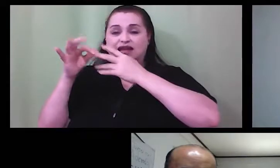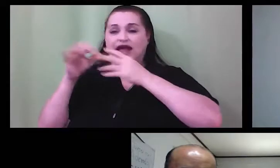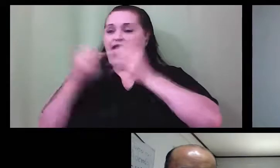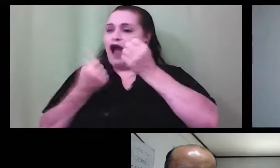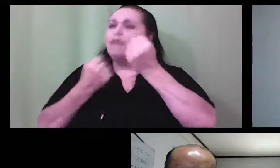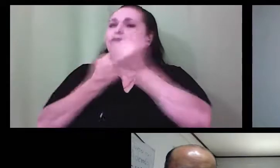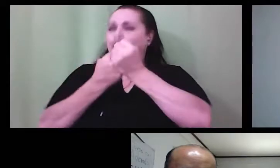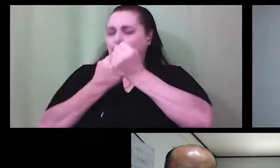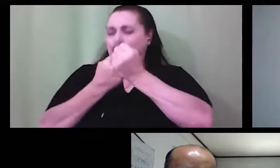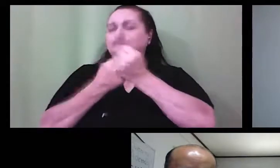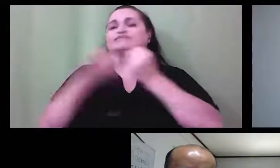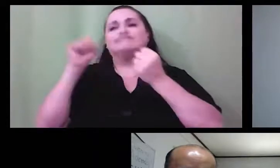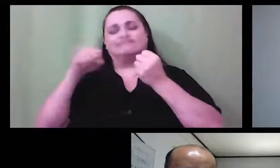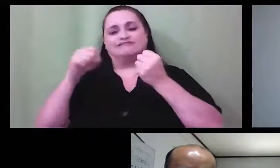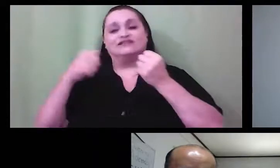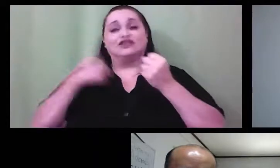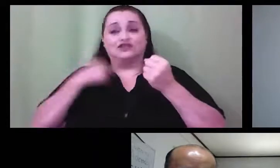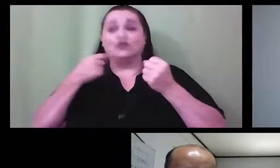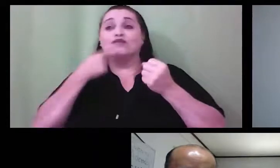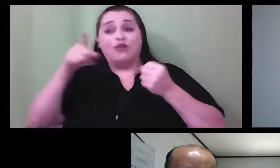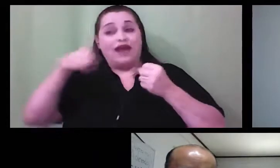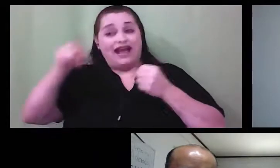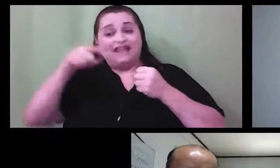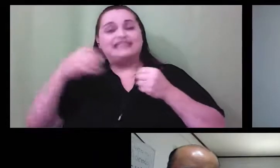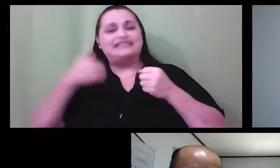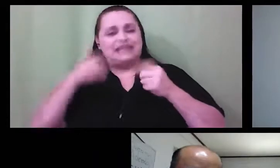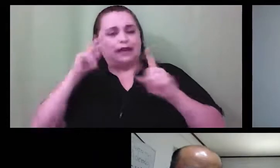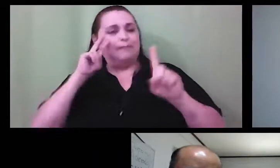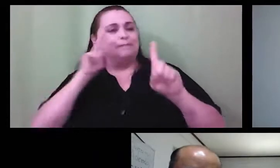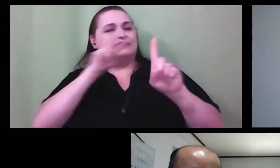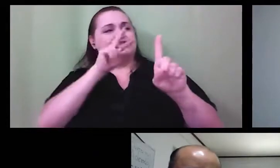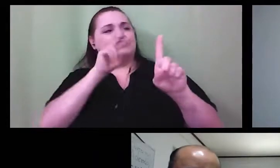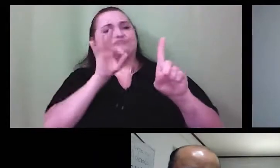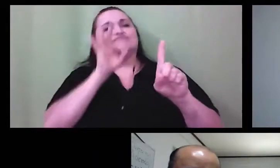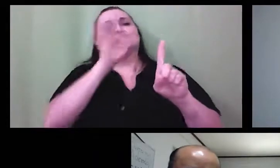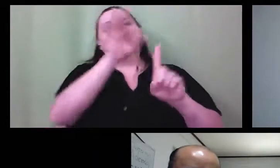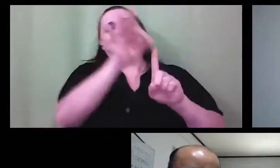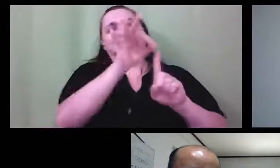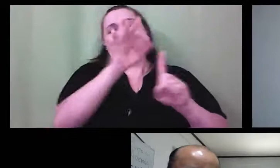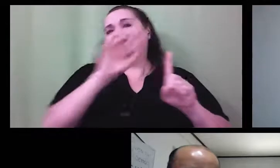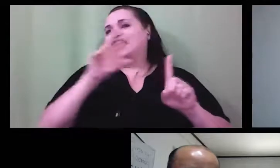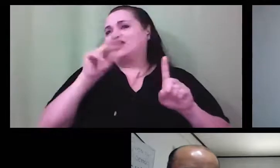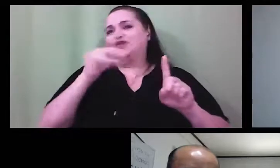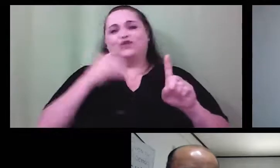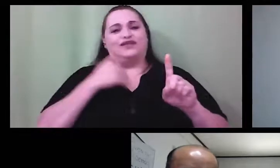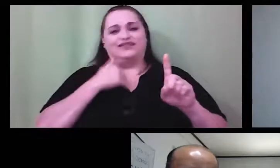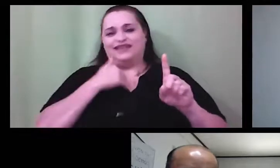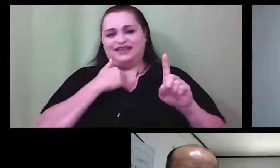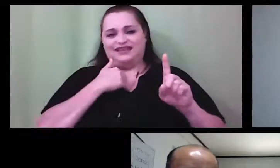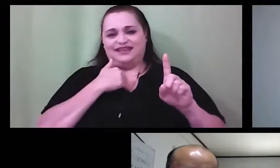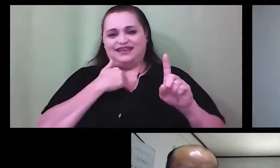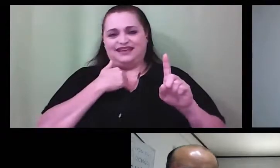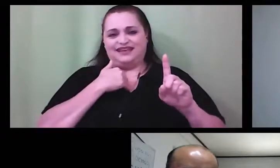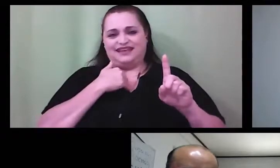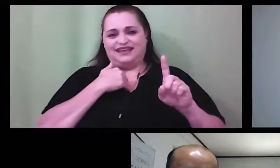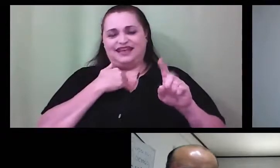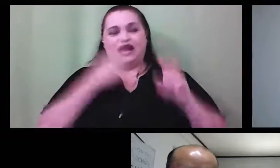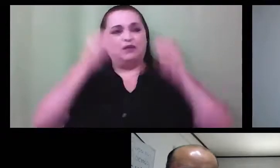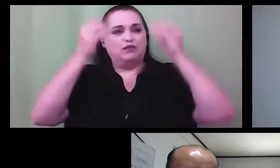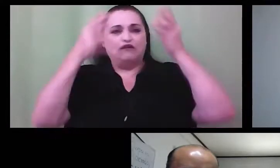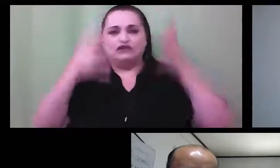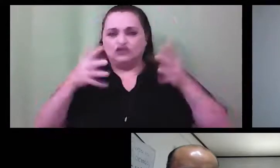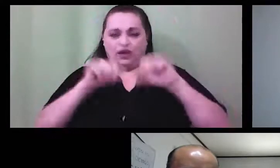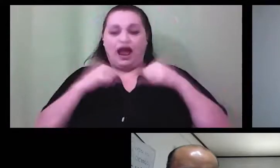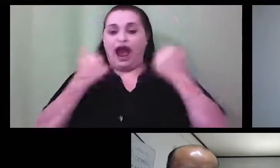apoyo. Yo digo que ellas tienen esa visión más allá que a veces no tiene el docente del